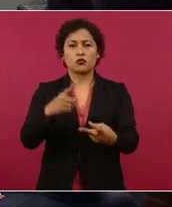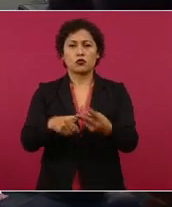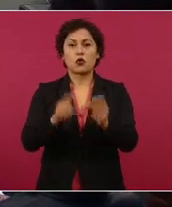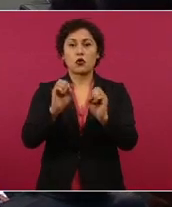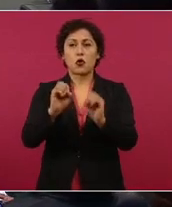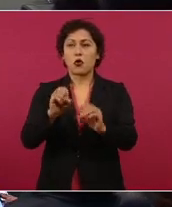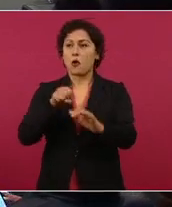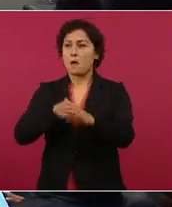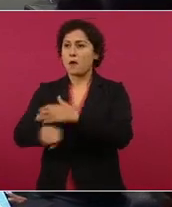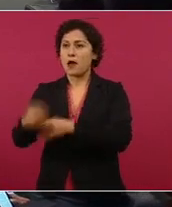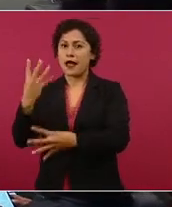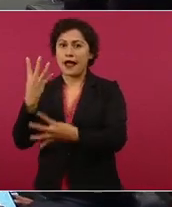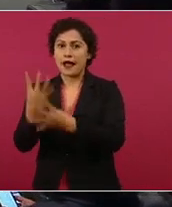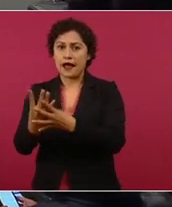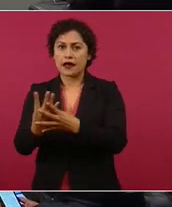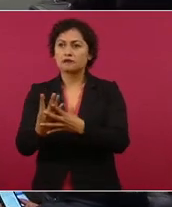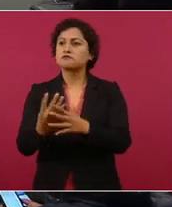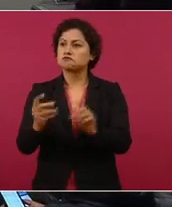Así es.